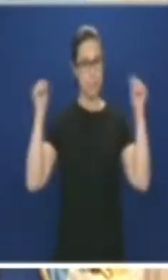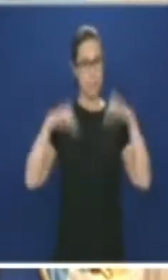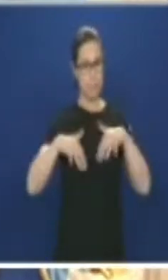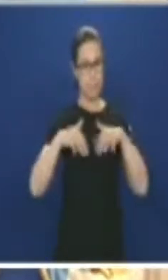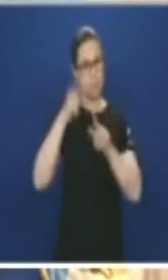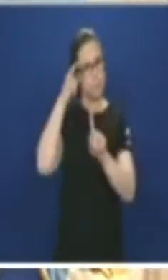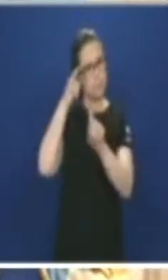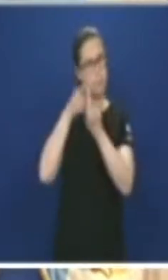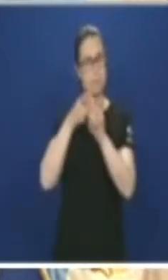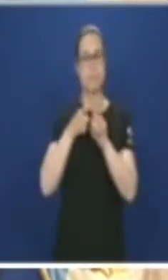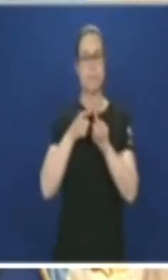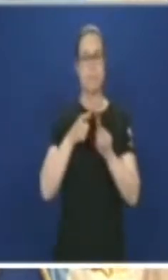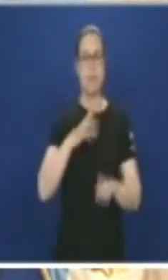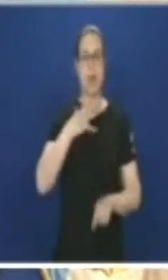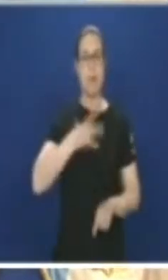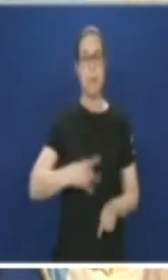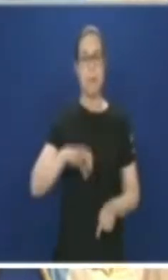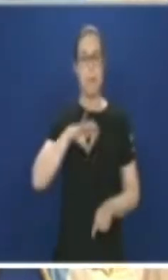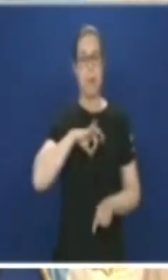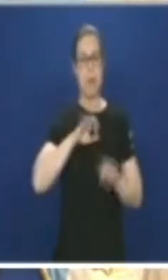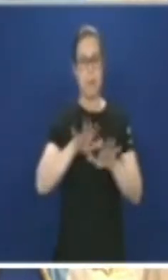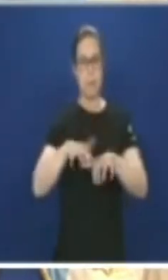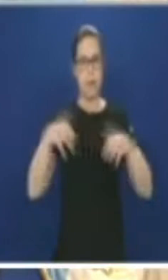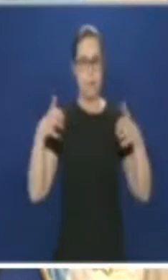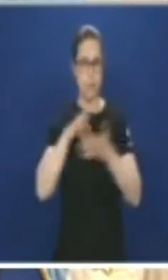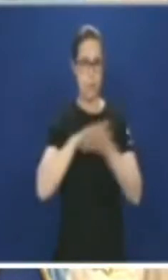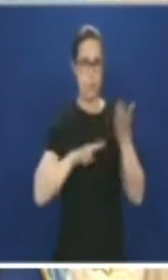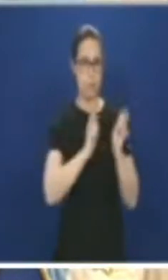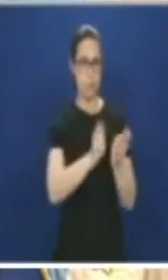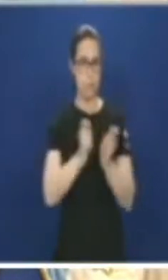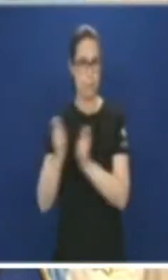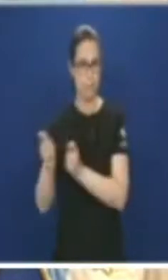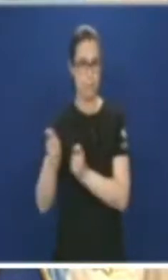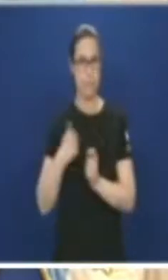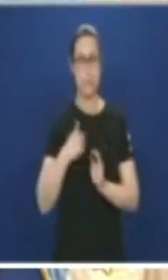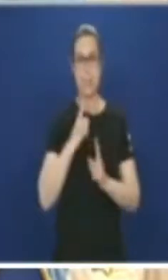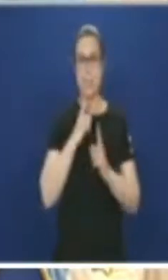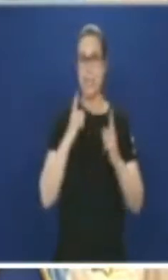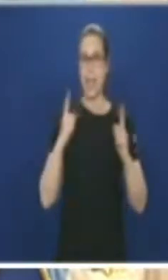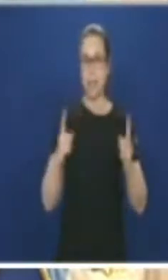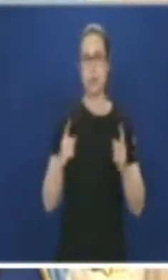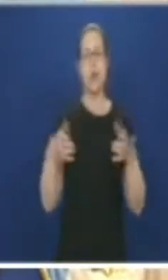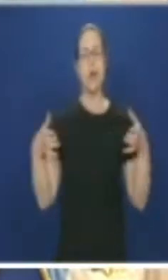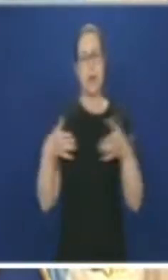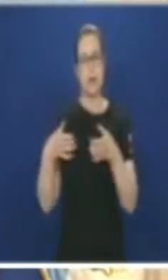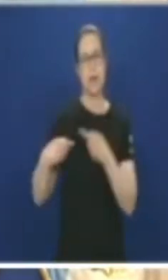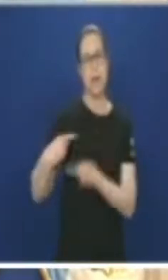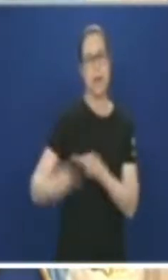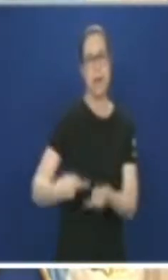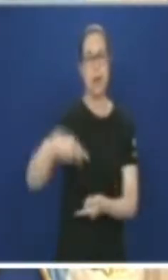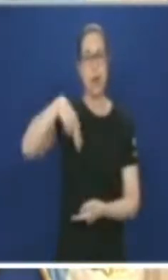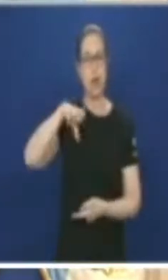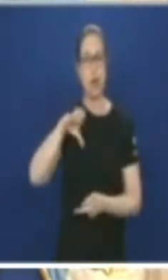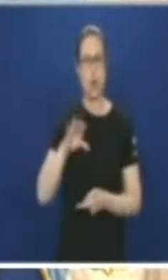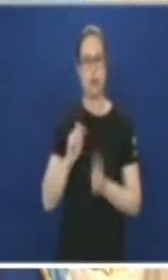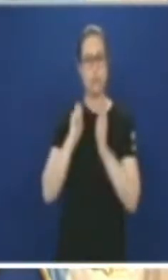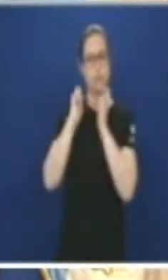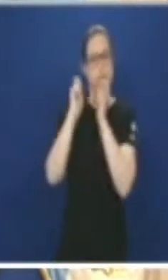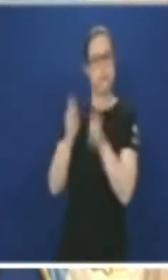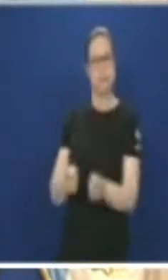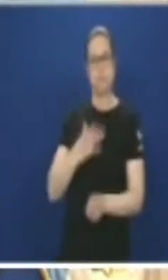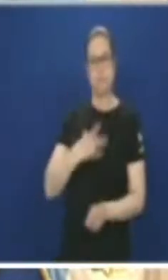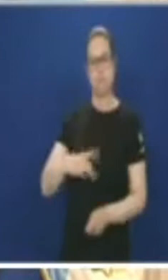medalla do Parlamento de Galicia que nesta edición foi otorgada a xeración nos no seu conxunto, os